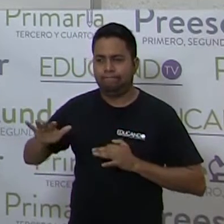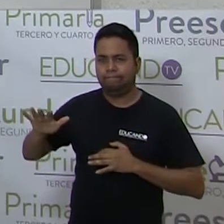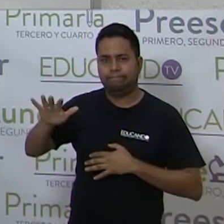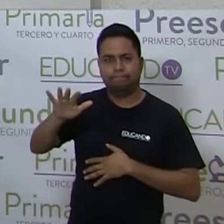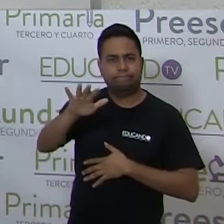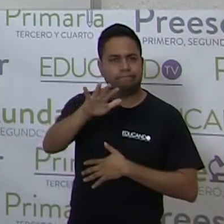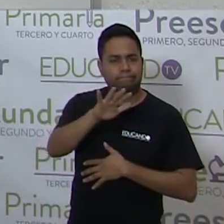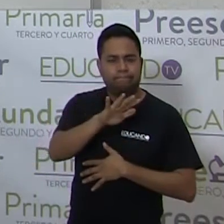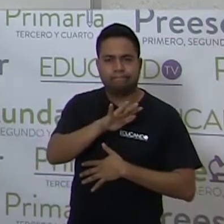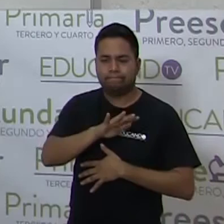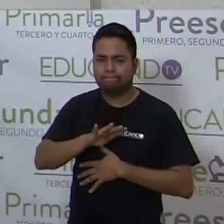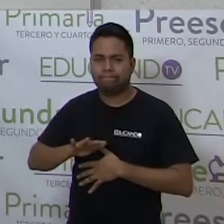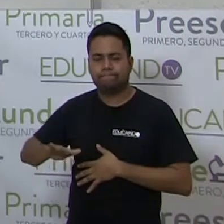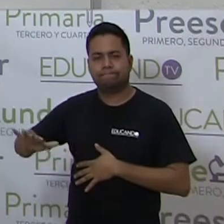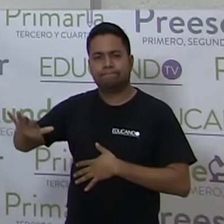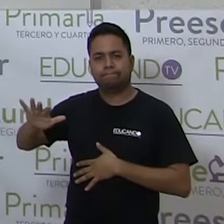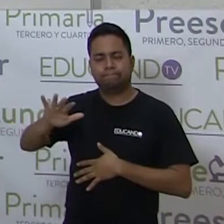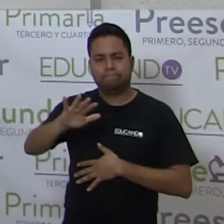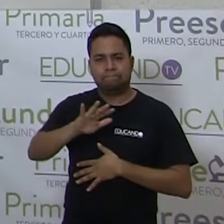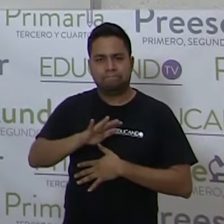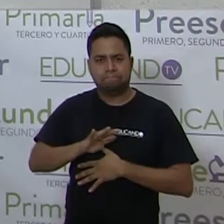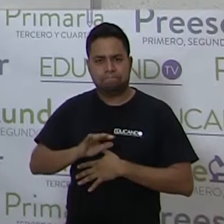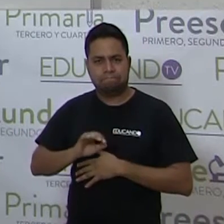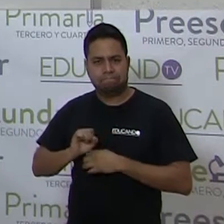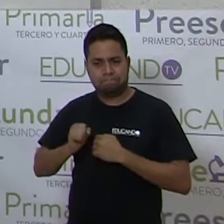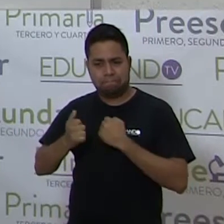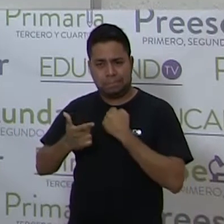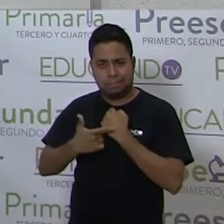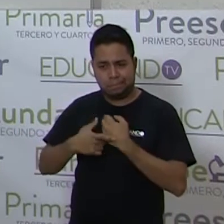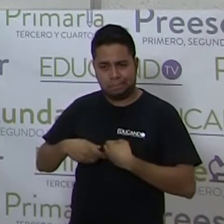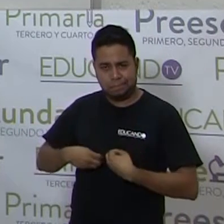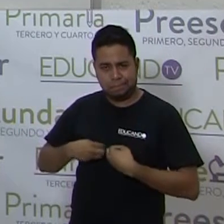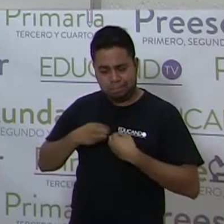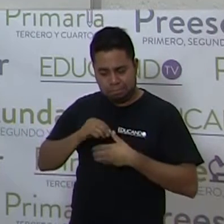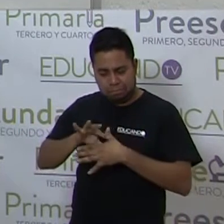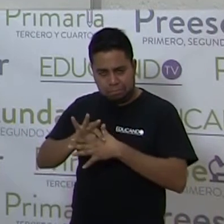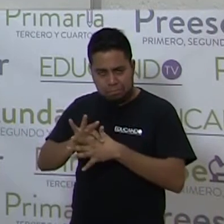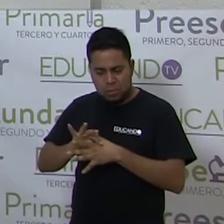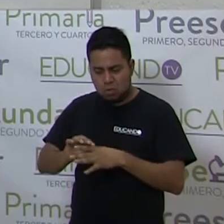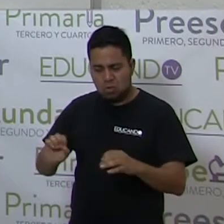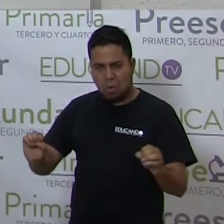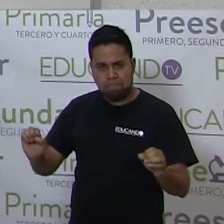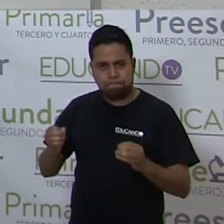No había nada que estuviera en pie en toda la faz de la tierra.